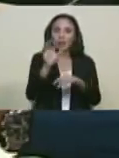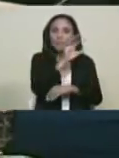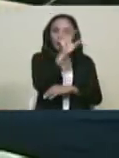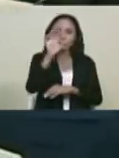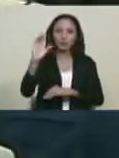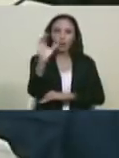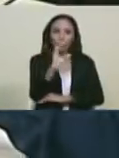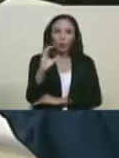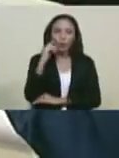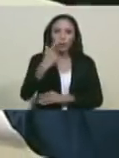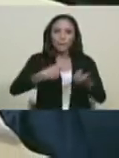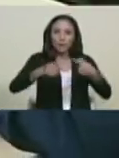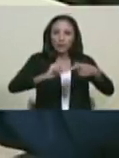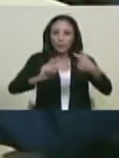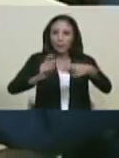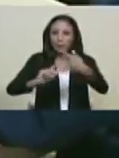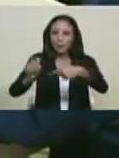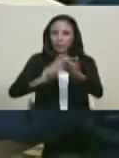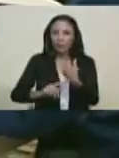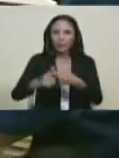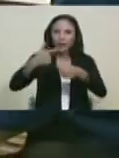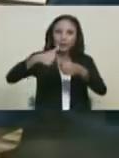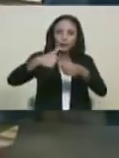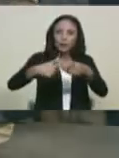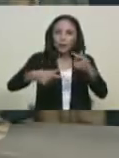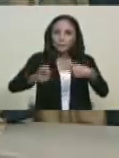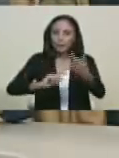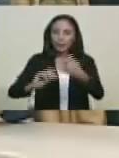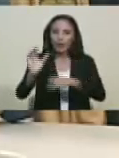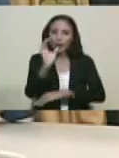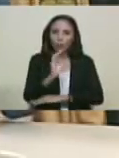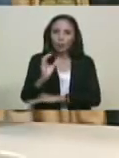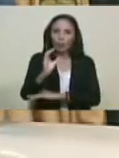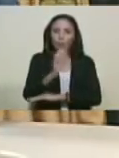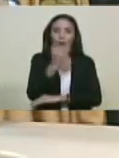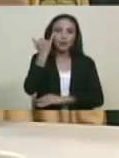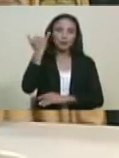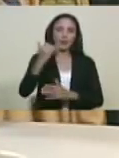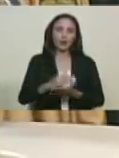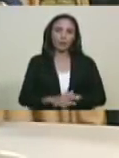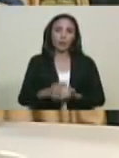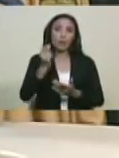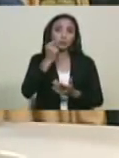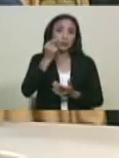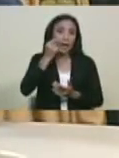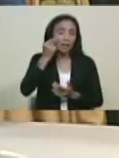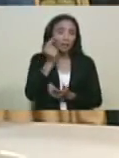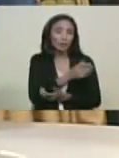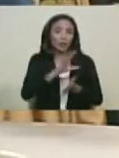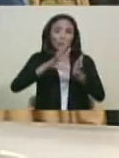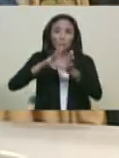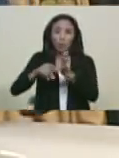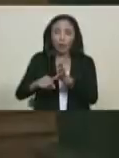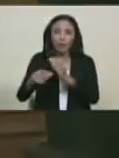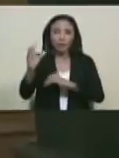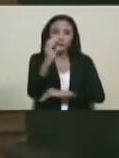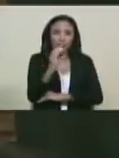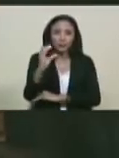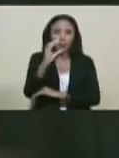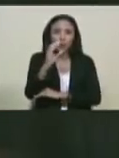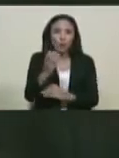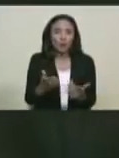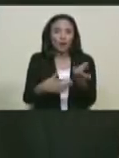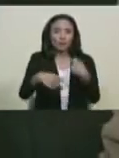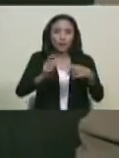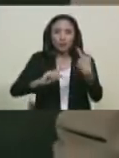mafias que legalizó el gobierno del expresidente santo las mafias de tráfico de gasolina